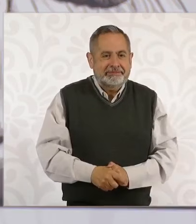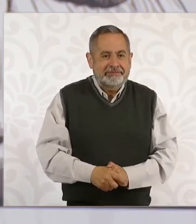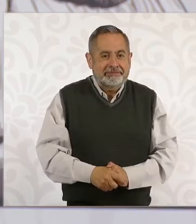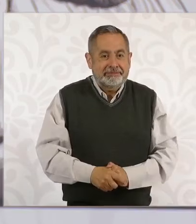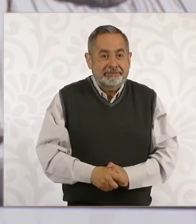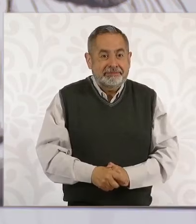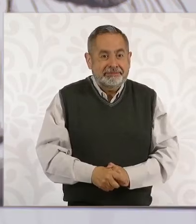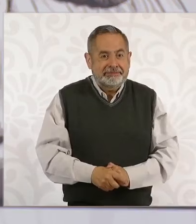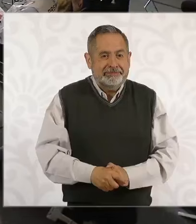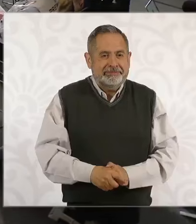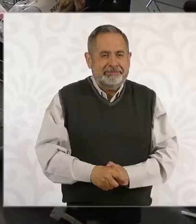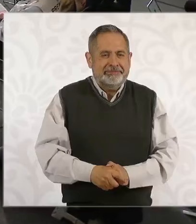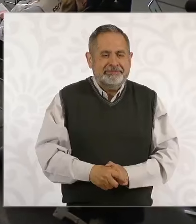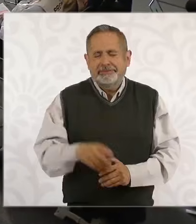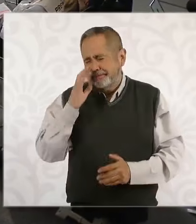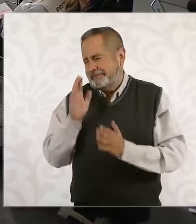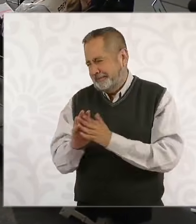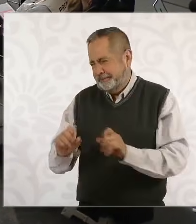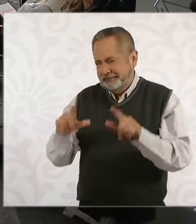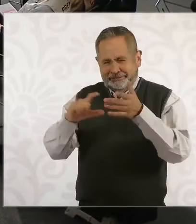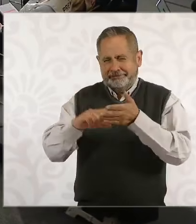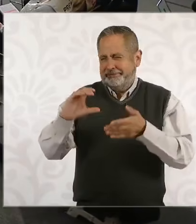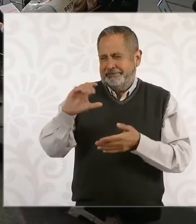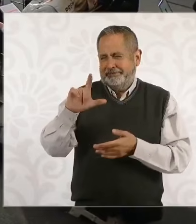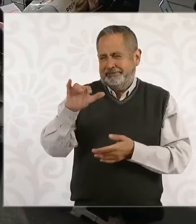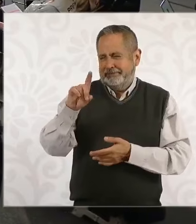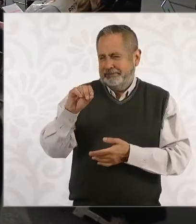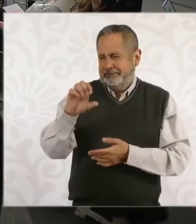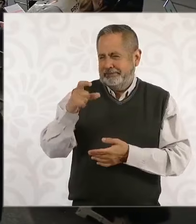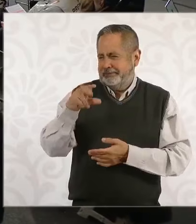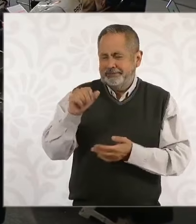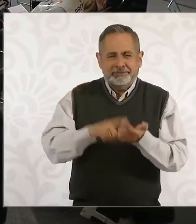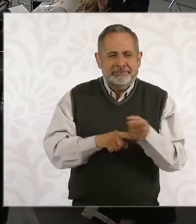Denise Dresser. Pone a Claudio X González hablando